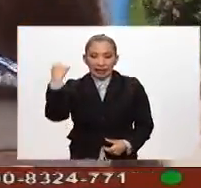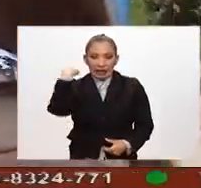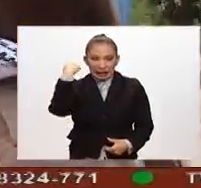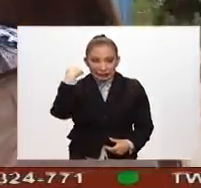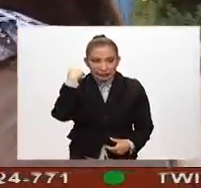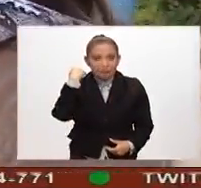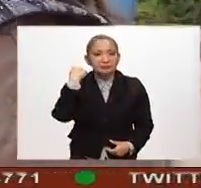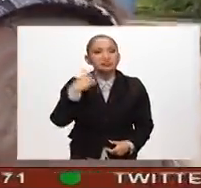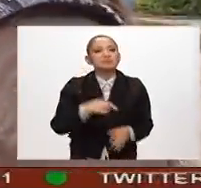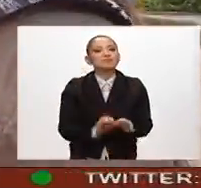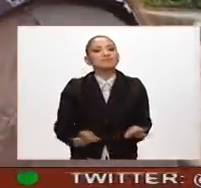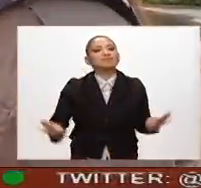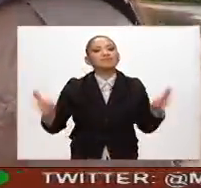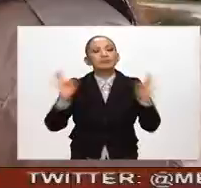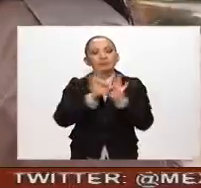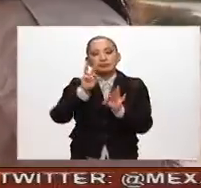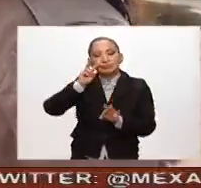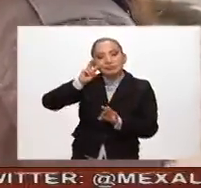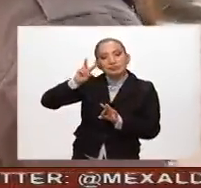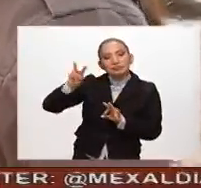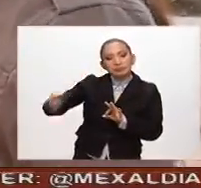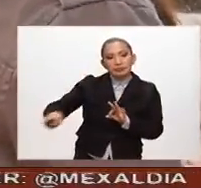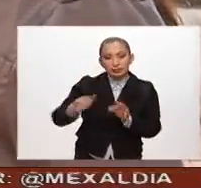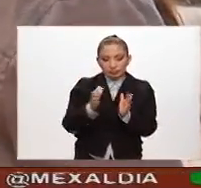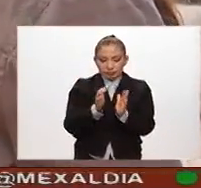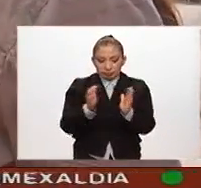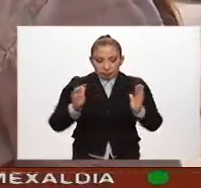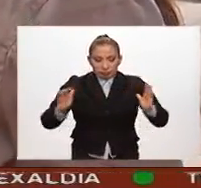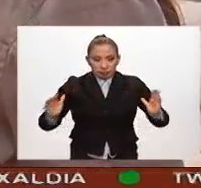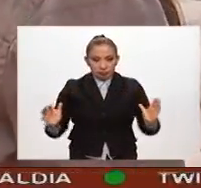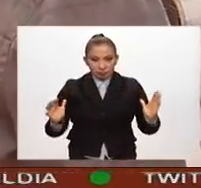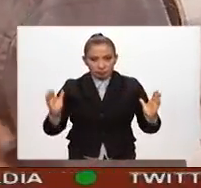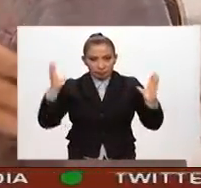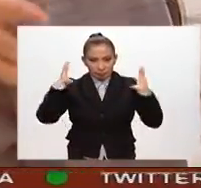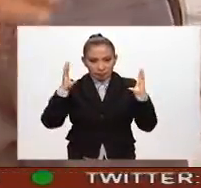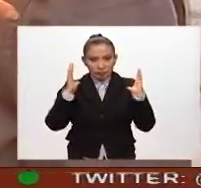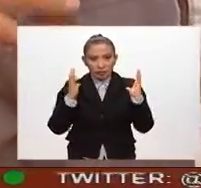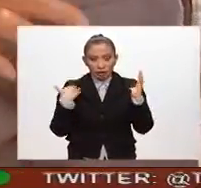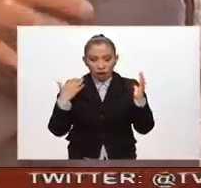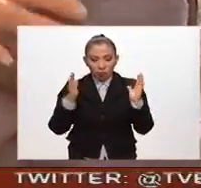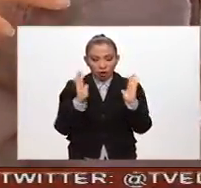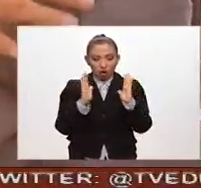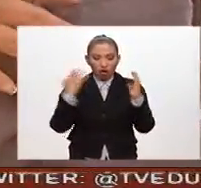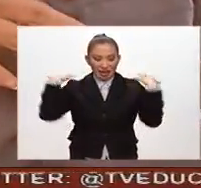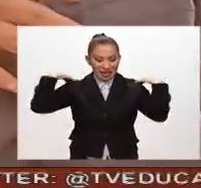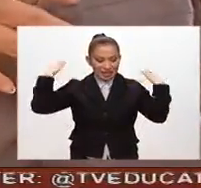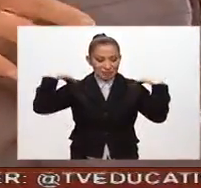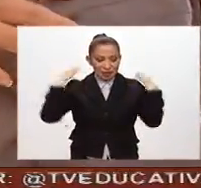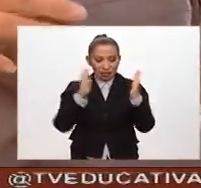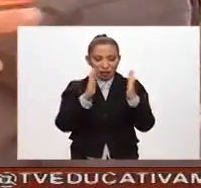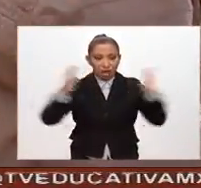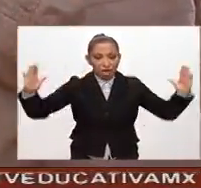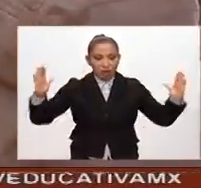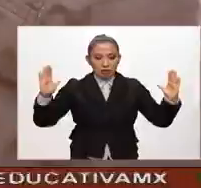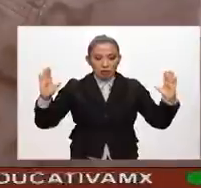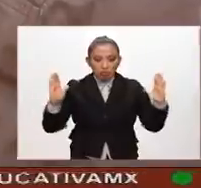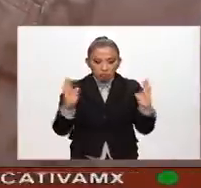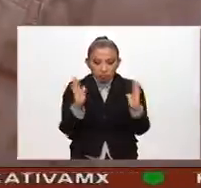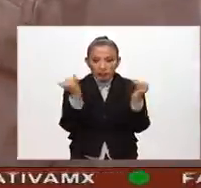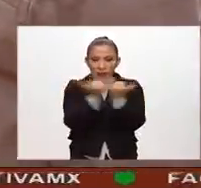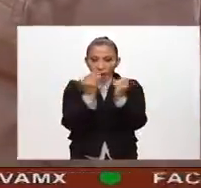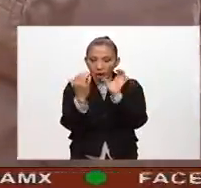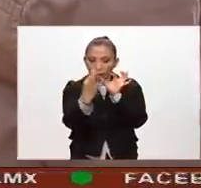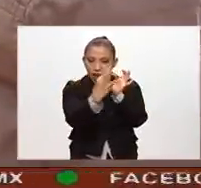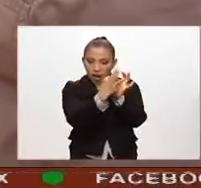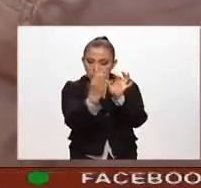atrás es importante ver que el tamaño de la mochila no exceda el torso del niño, ¿ok? Puede